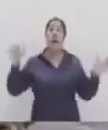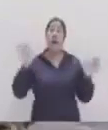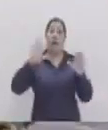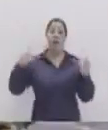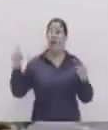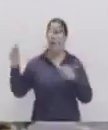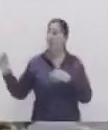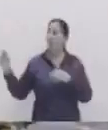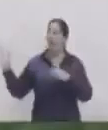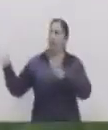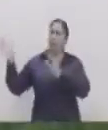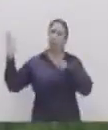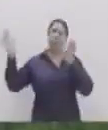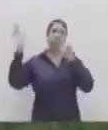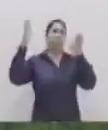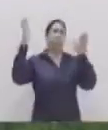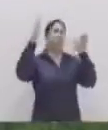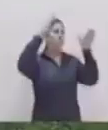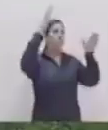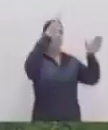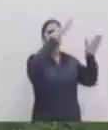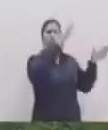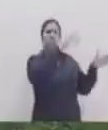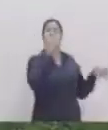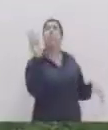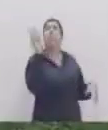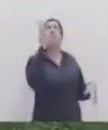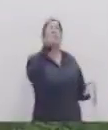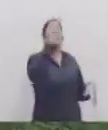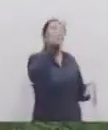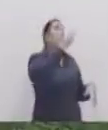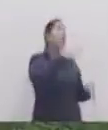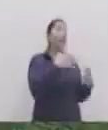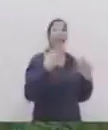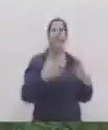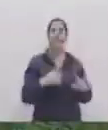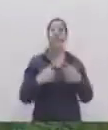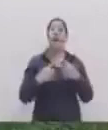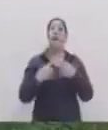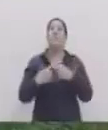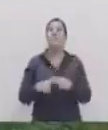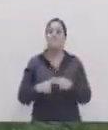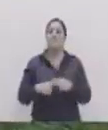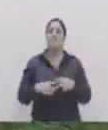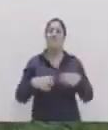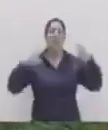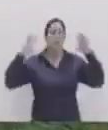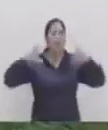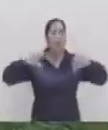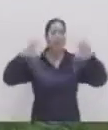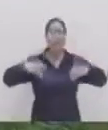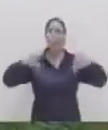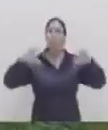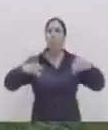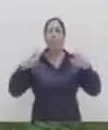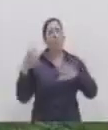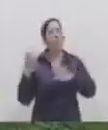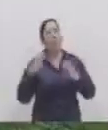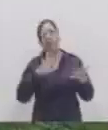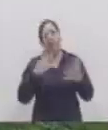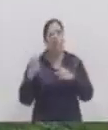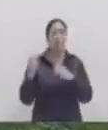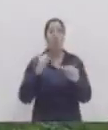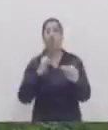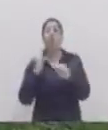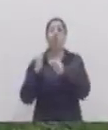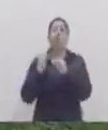vuelan de oriente a occidente, es porque va a comenzar la época lluviosa. Ahí